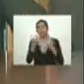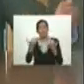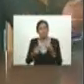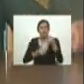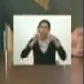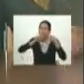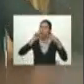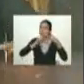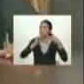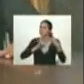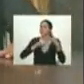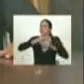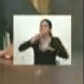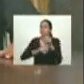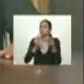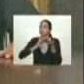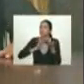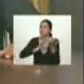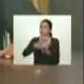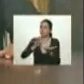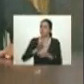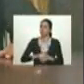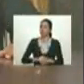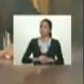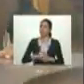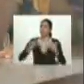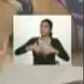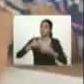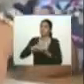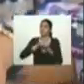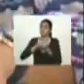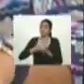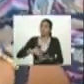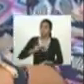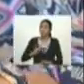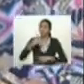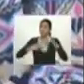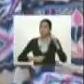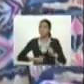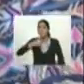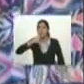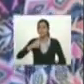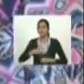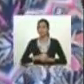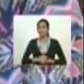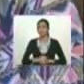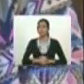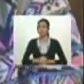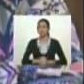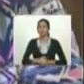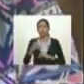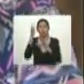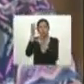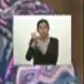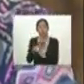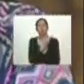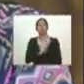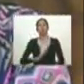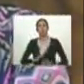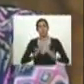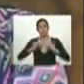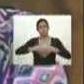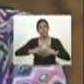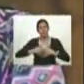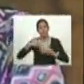uno El Paso dos y el paso tres tenemos una industria farmacéutica de gran capacidad productiva y yo confío que los dueños de la industria